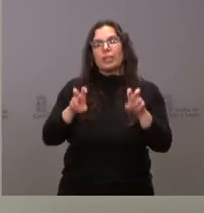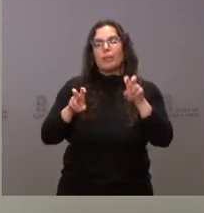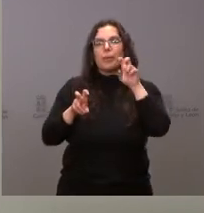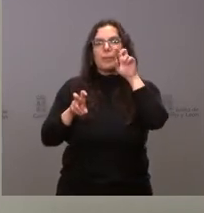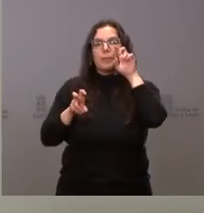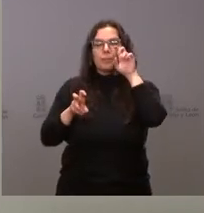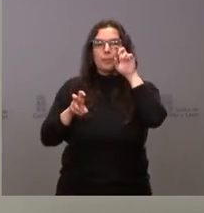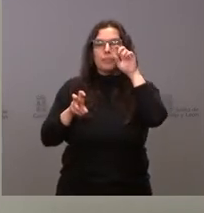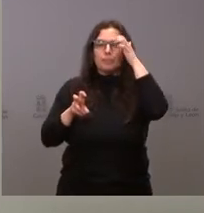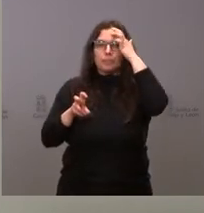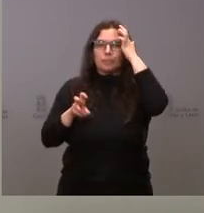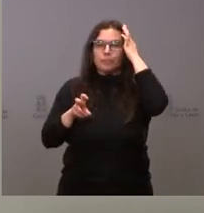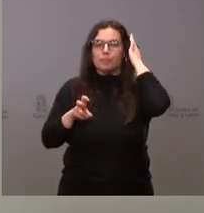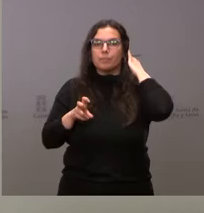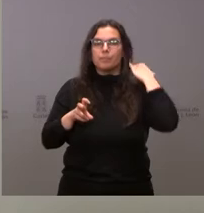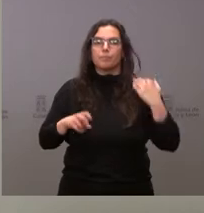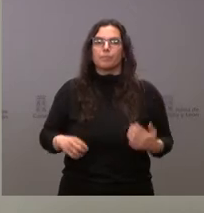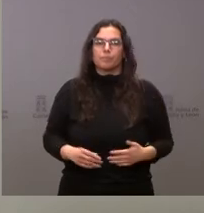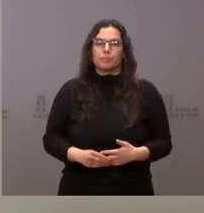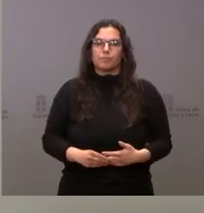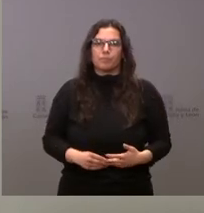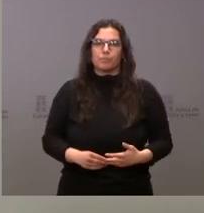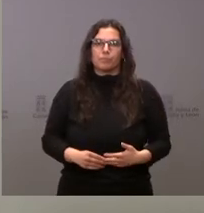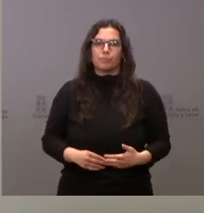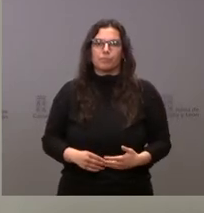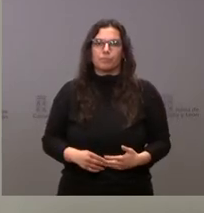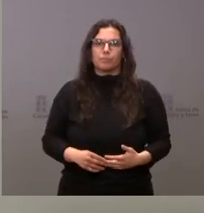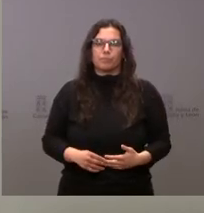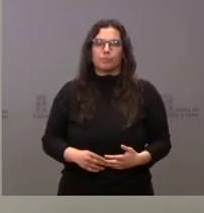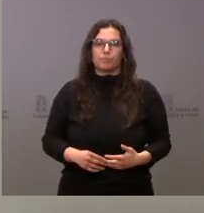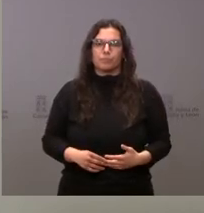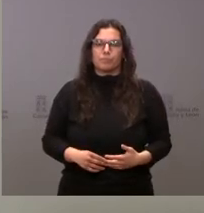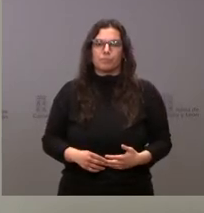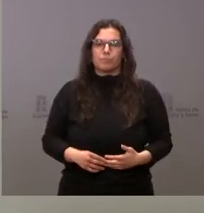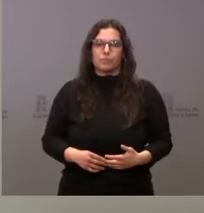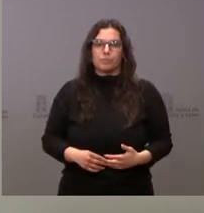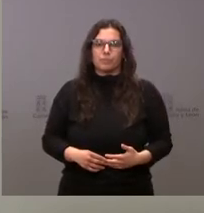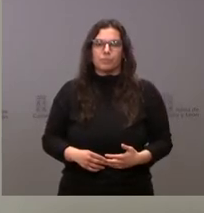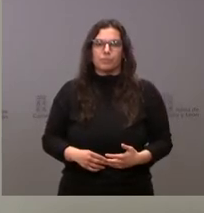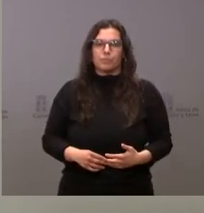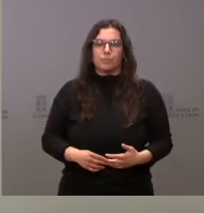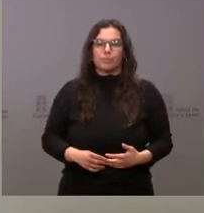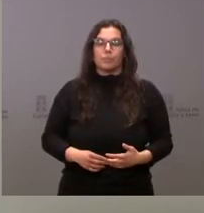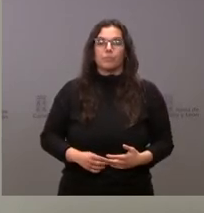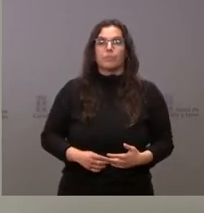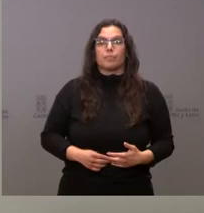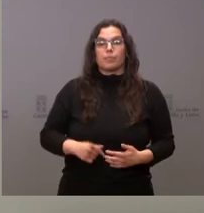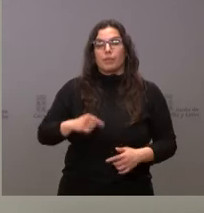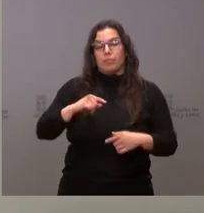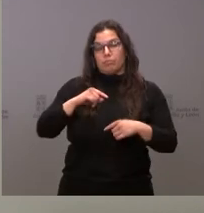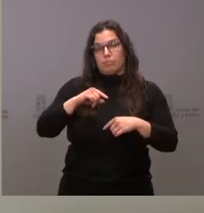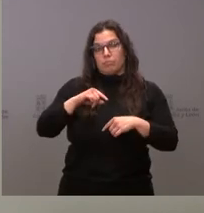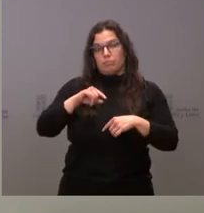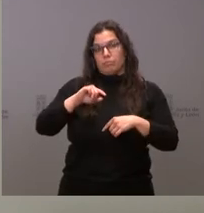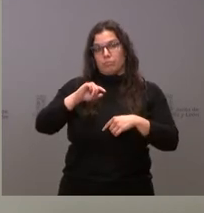de y terminar mi primera intervención y someterme a las preguntas que ustedes estimen